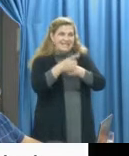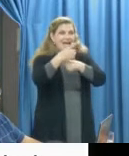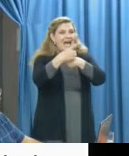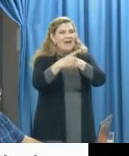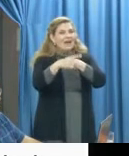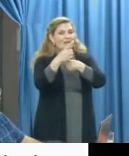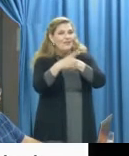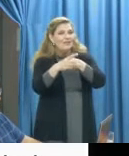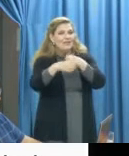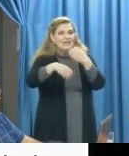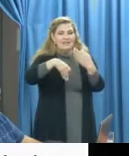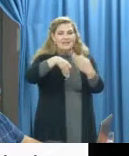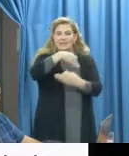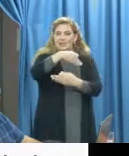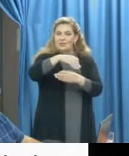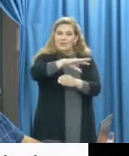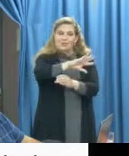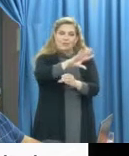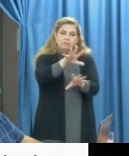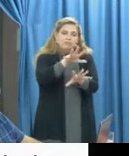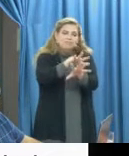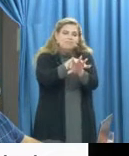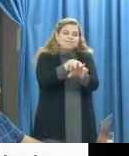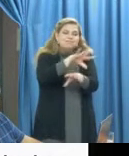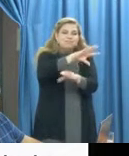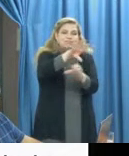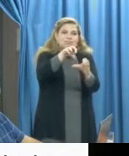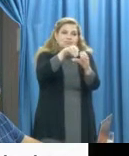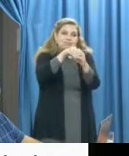afectando totalmente la integración del niño.